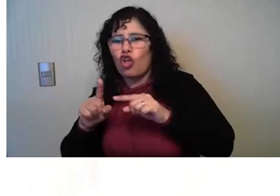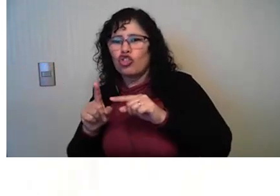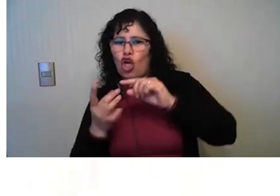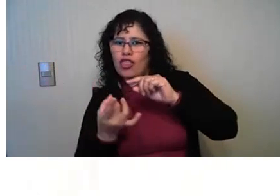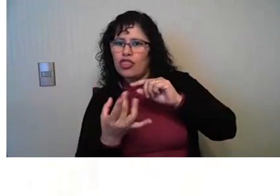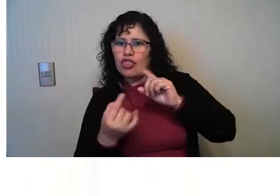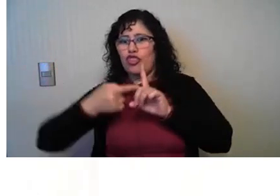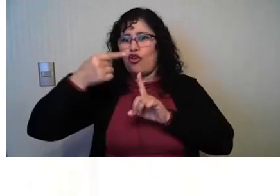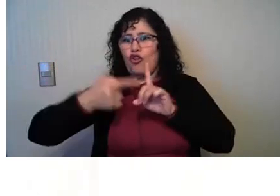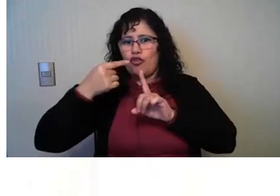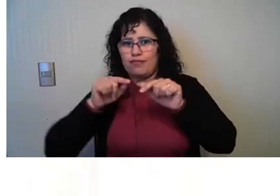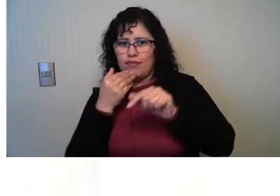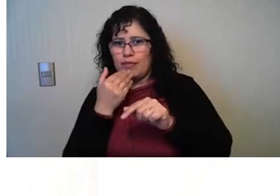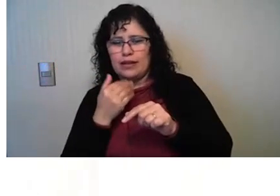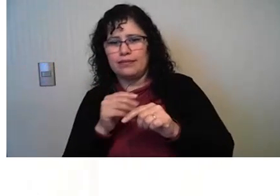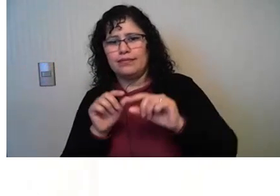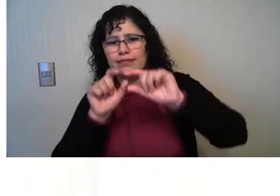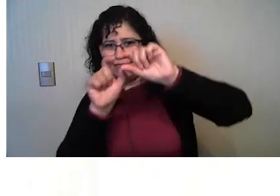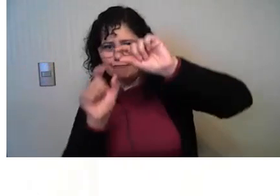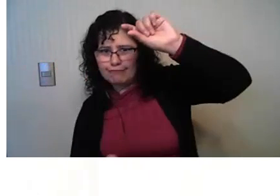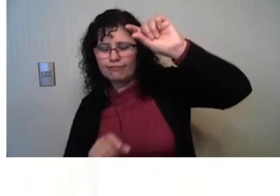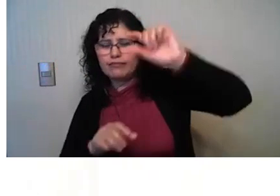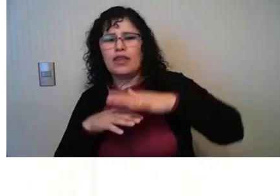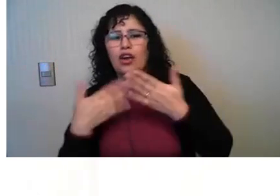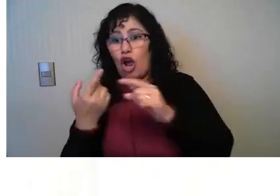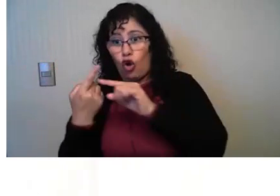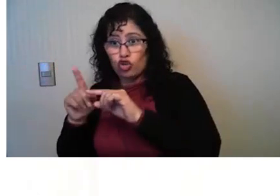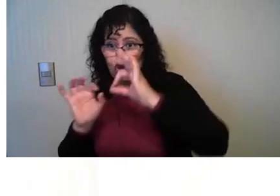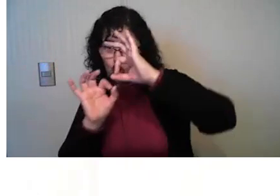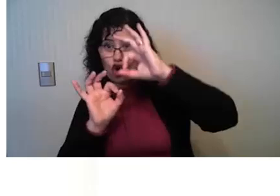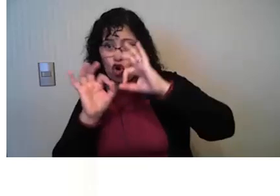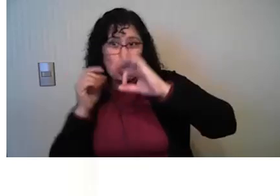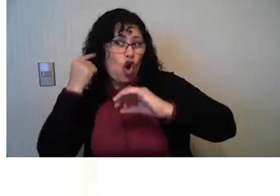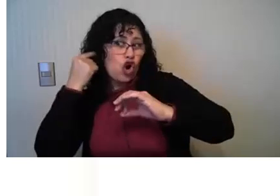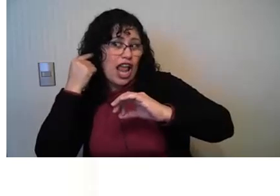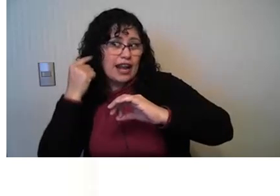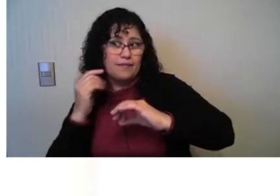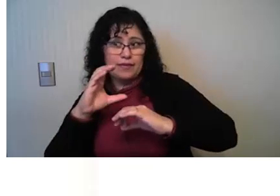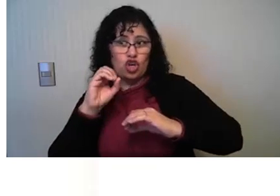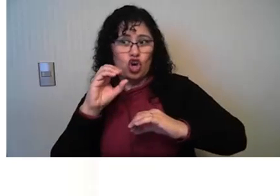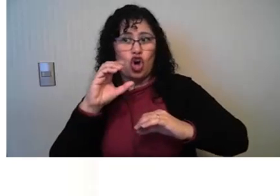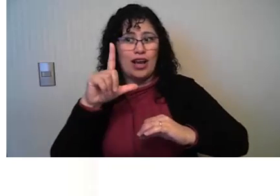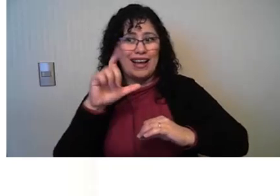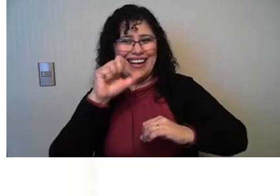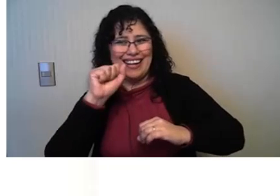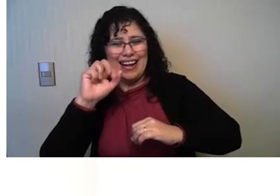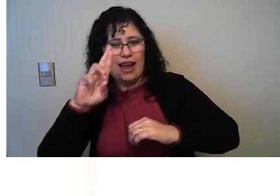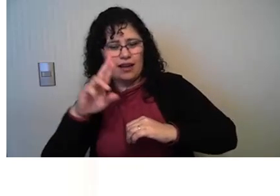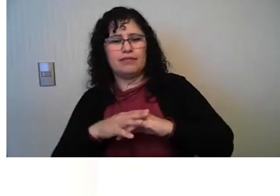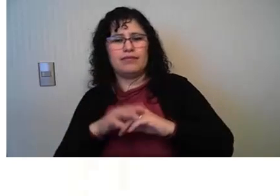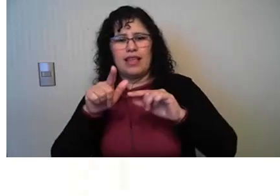finalmente tenemos los núcleos cocleares, que son dos, anterior y posterior, vía